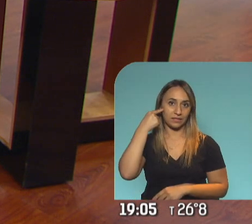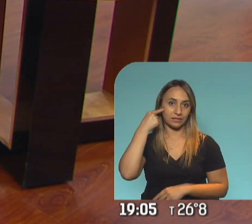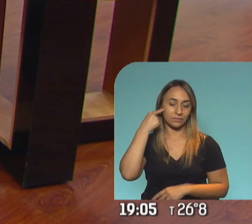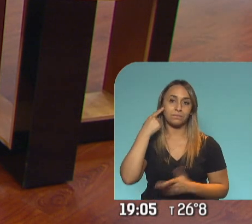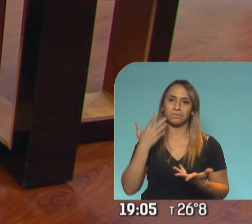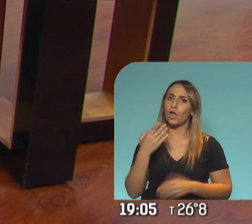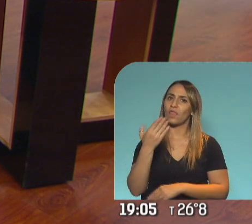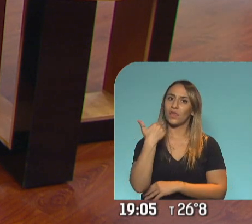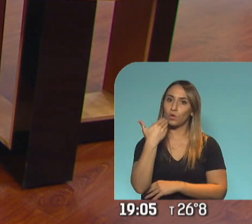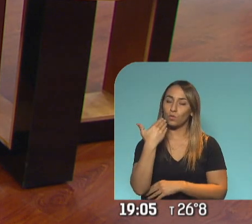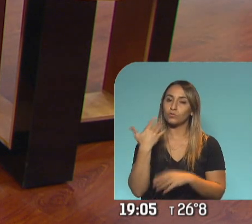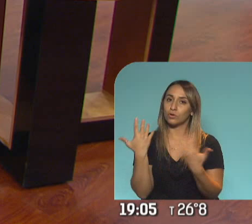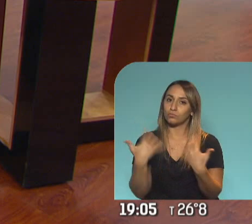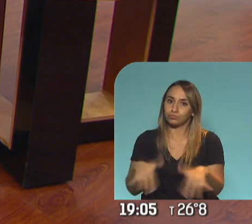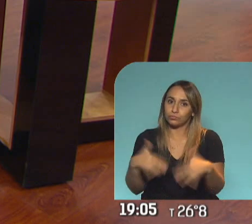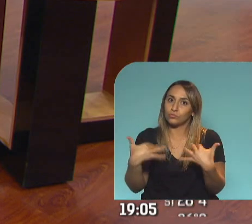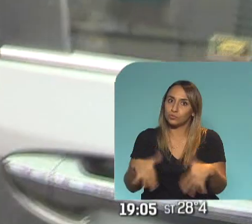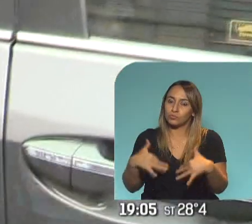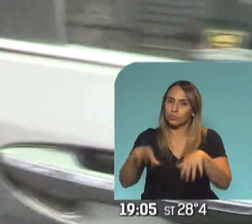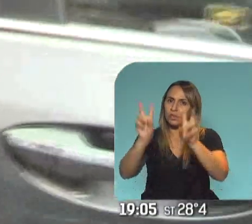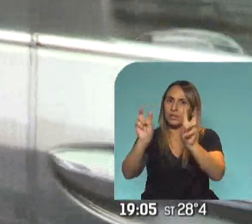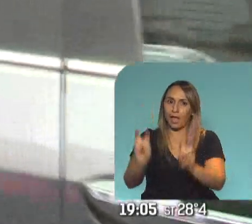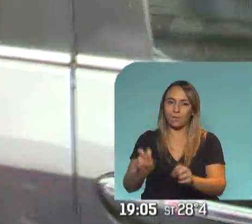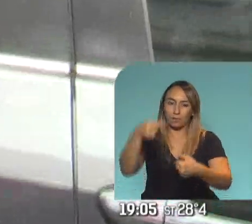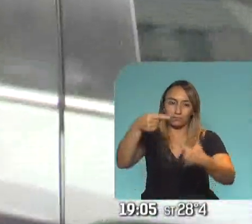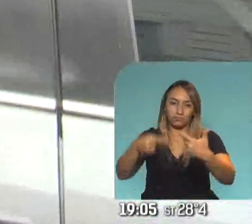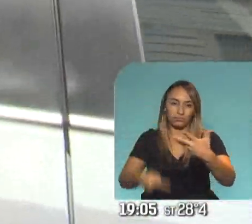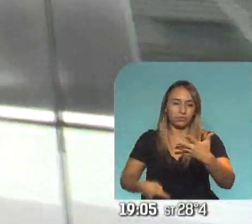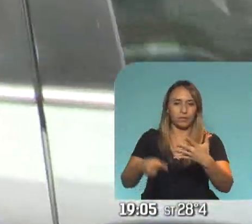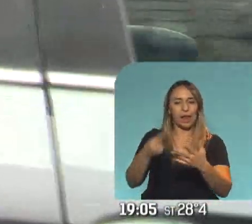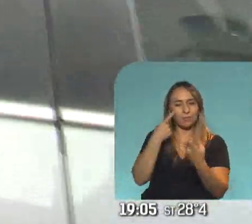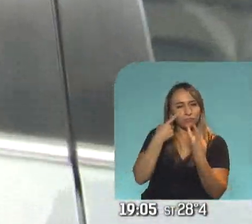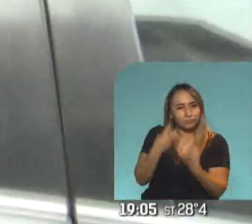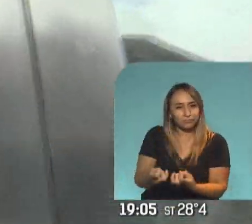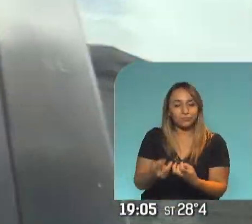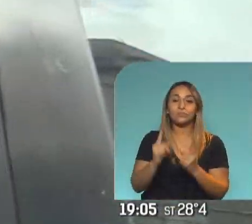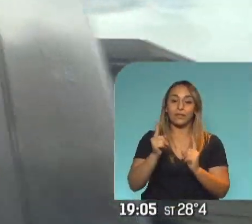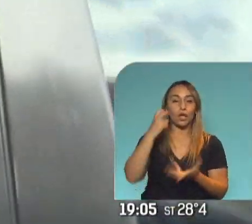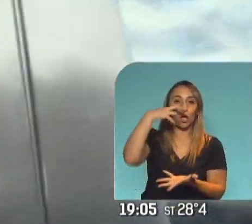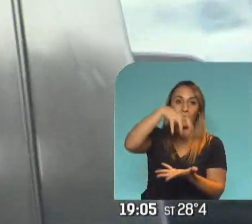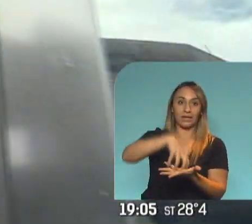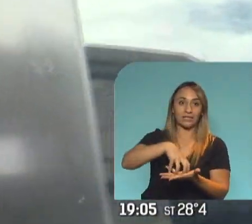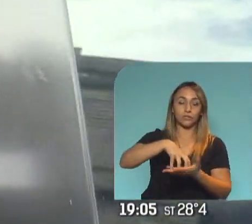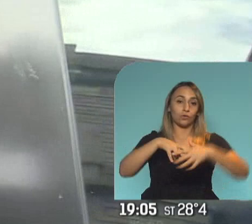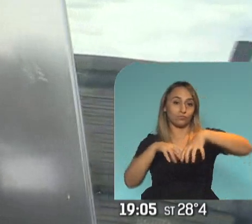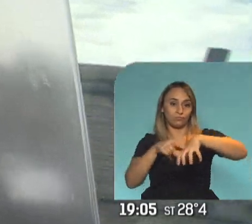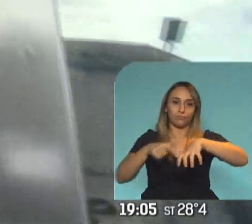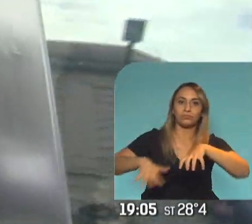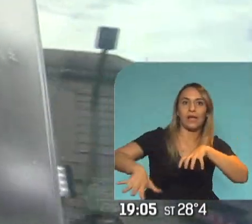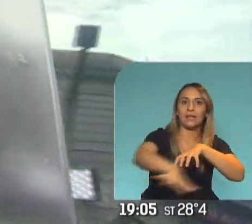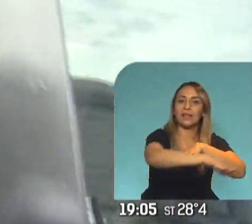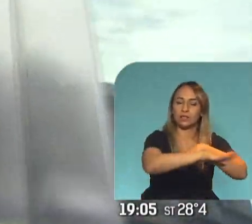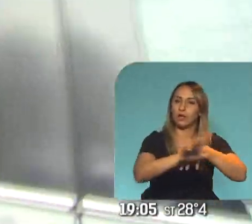Un discurso que dejó mucha tela para cortar. Las inmediaciones incluso del Congreso, ahí estamos viendo su llegada,